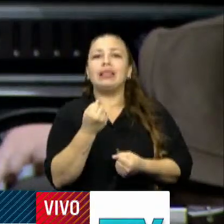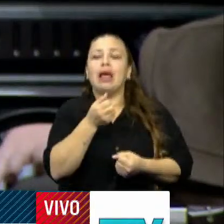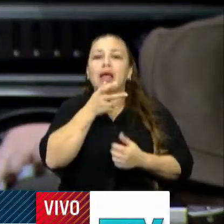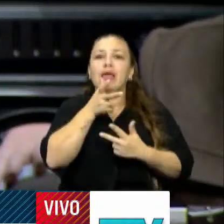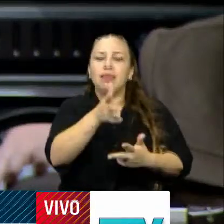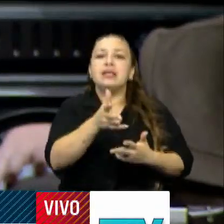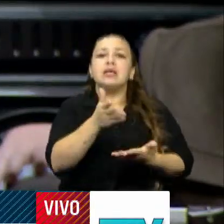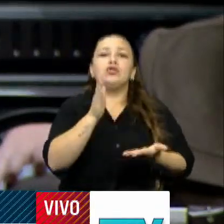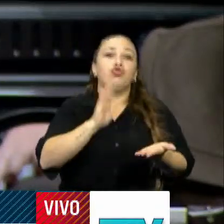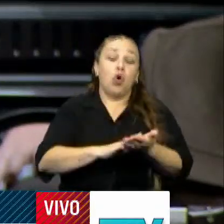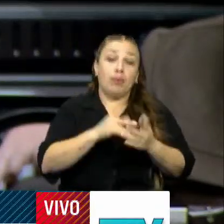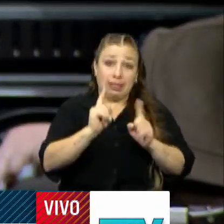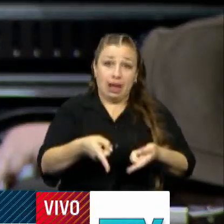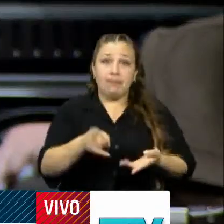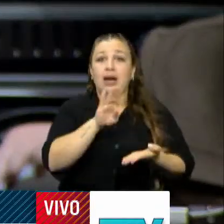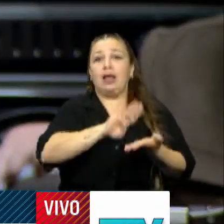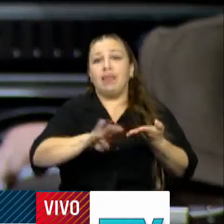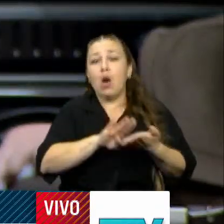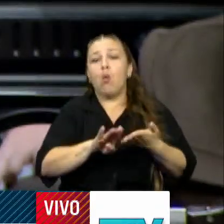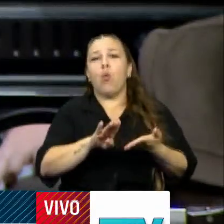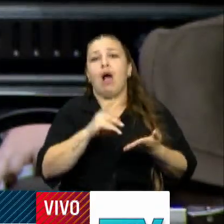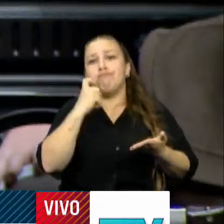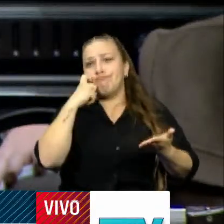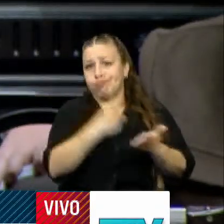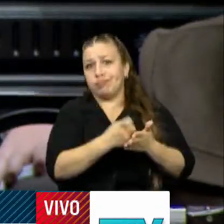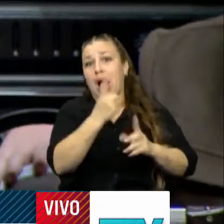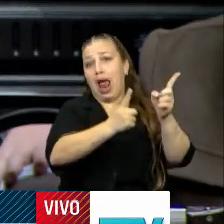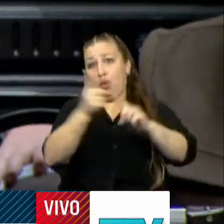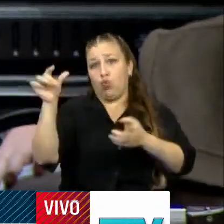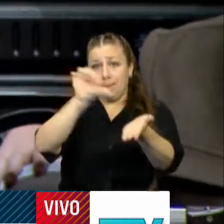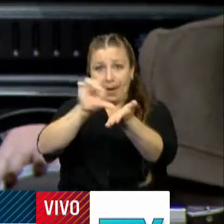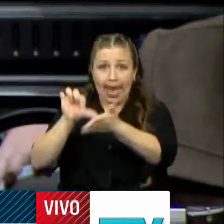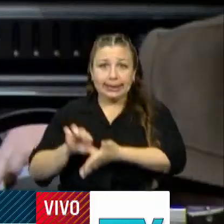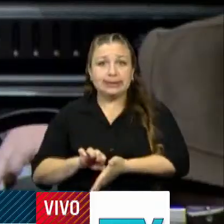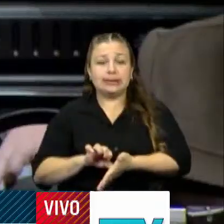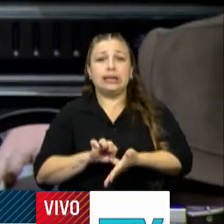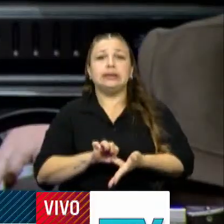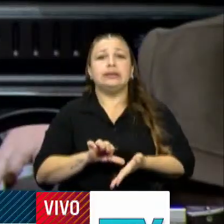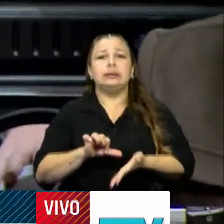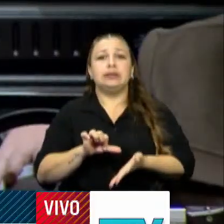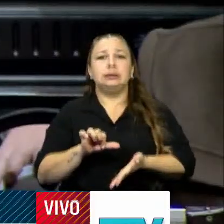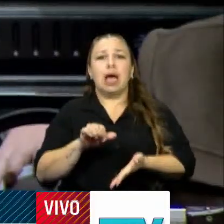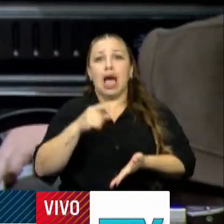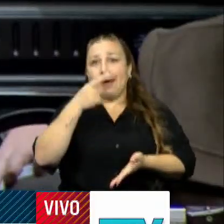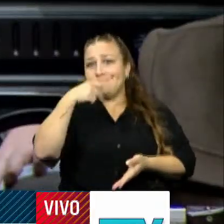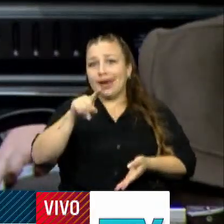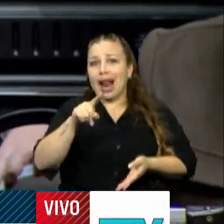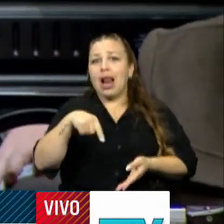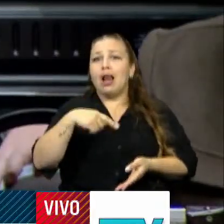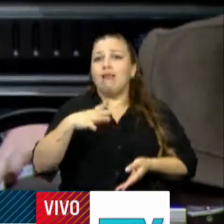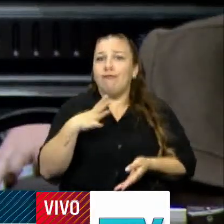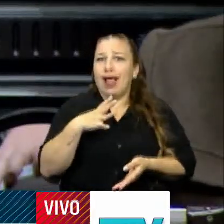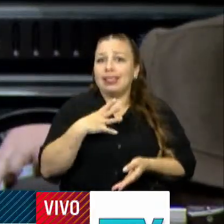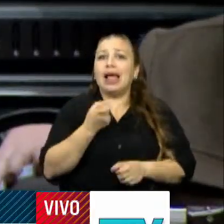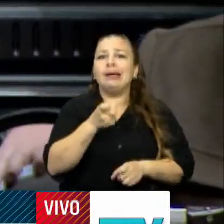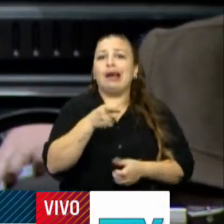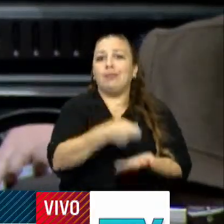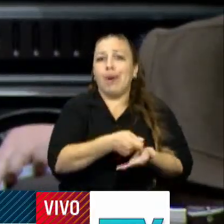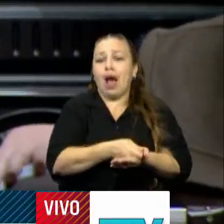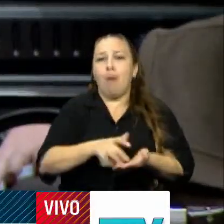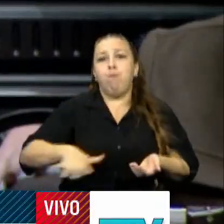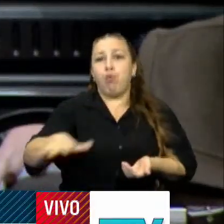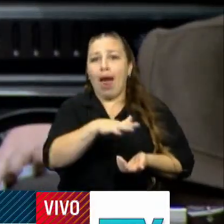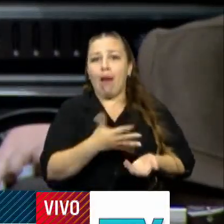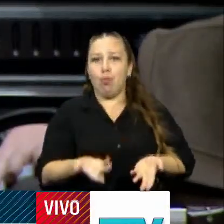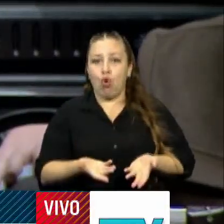los endeudamientos irresponsables que se hacen en los países y que quedan luego pendiente para los pueblos.